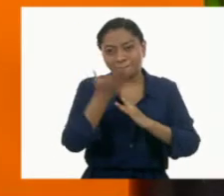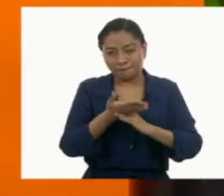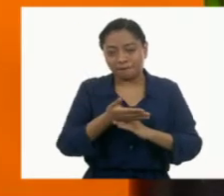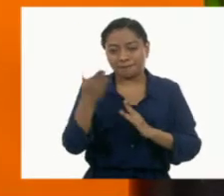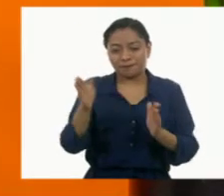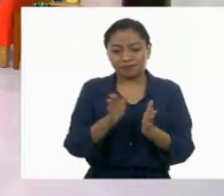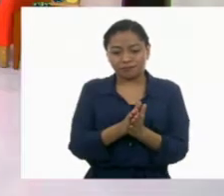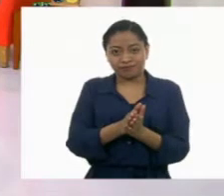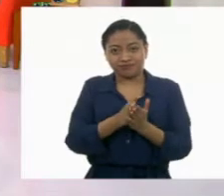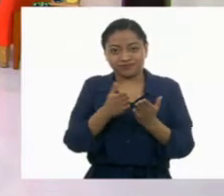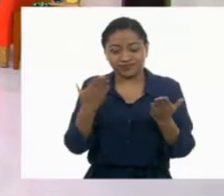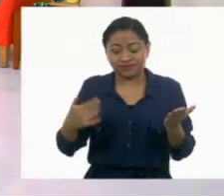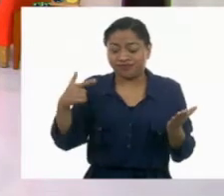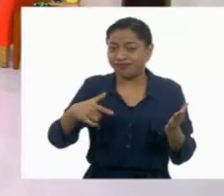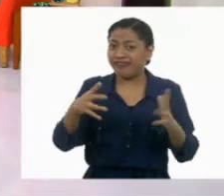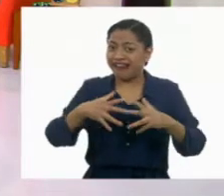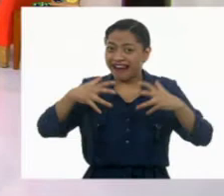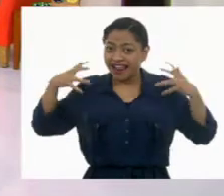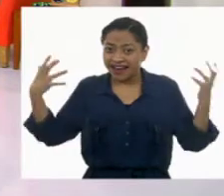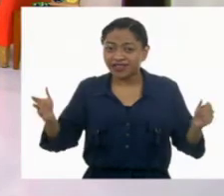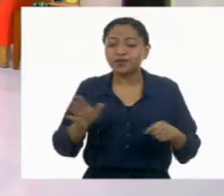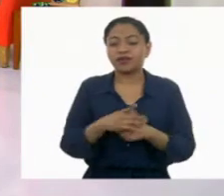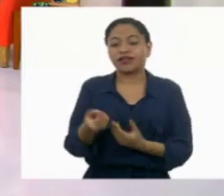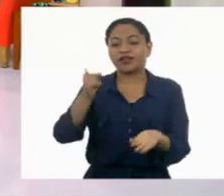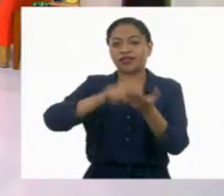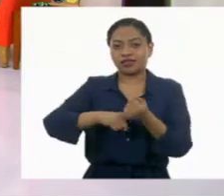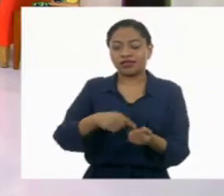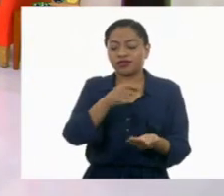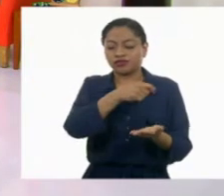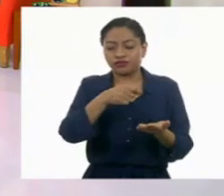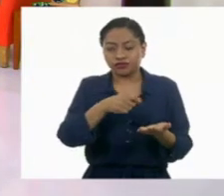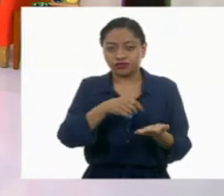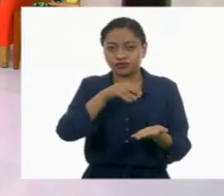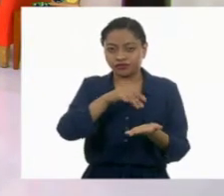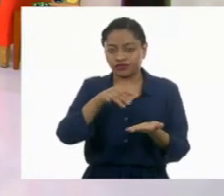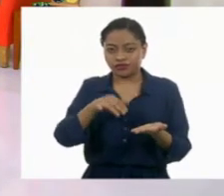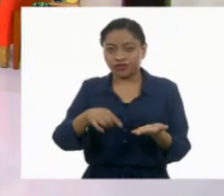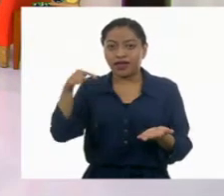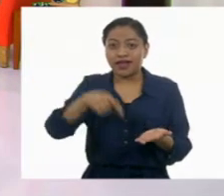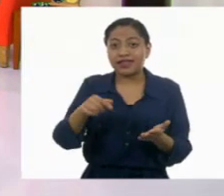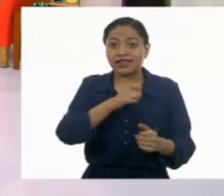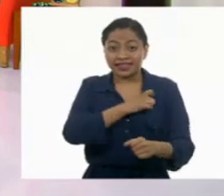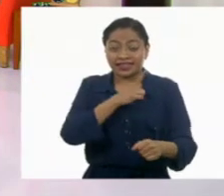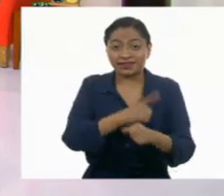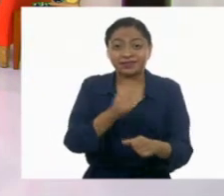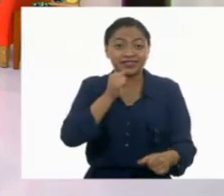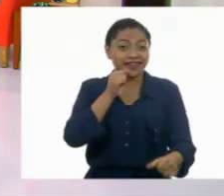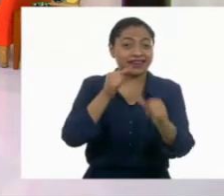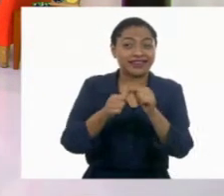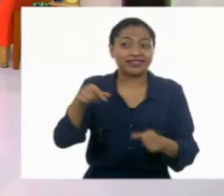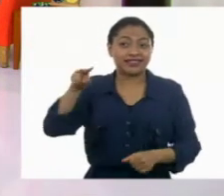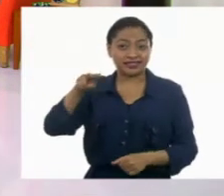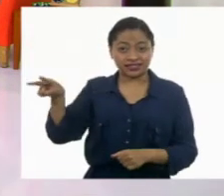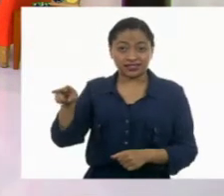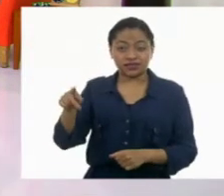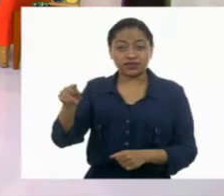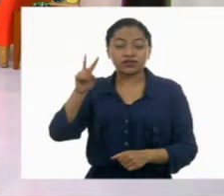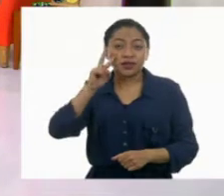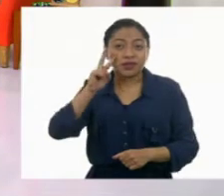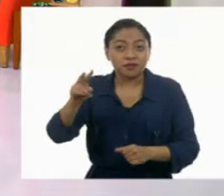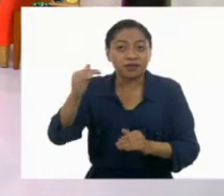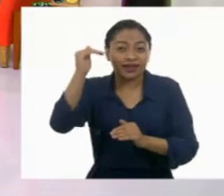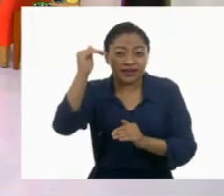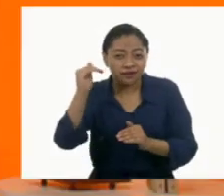grande, precisamente por la tipografía, que es especial para los chicos con visión baja. Ok. Es el